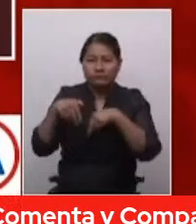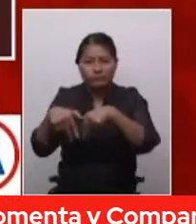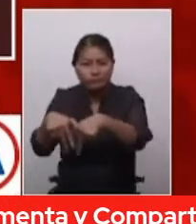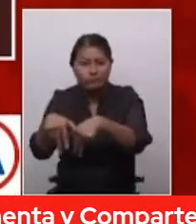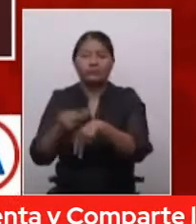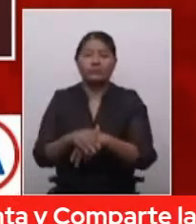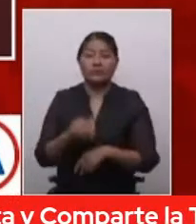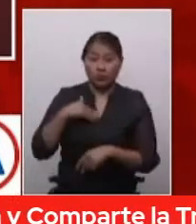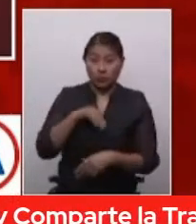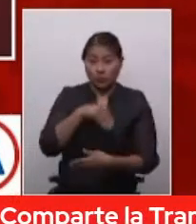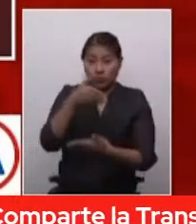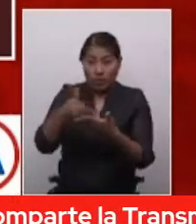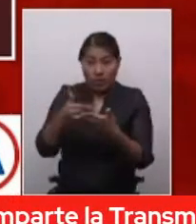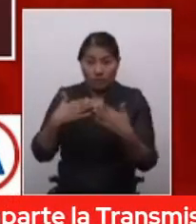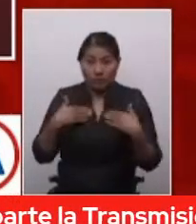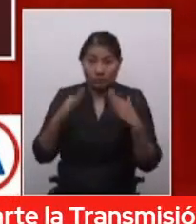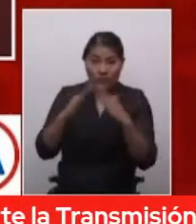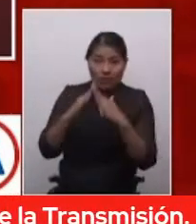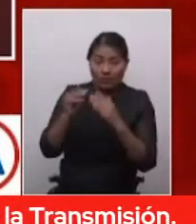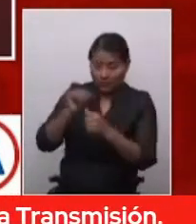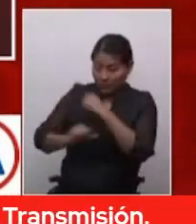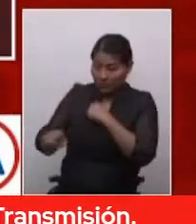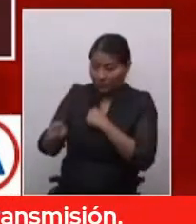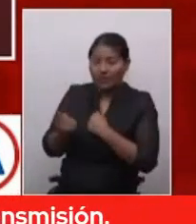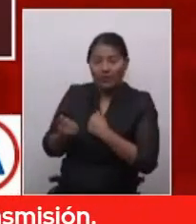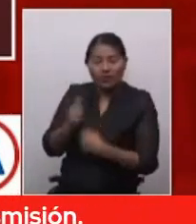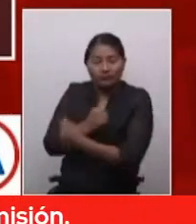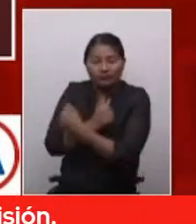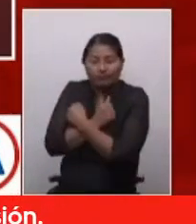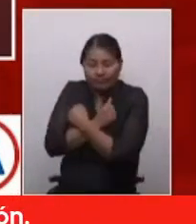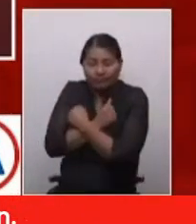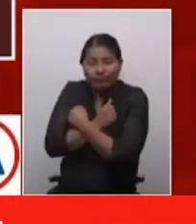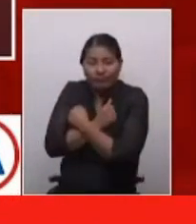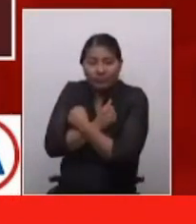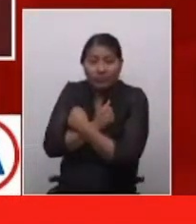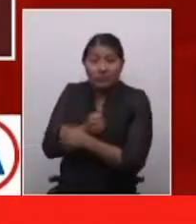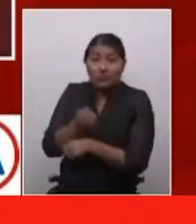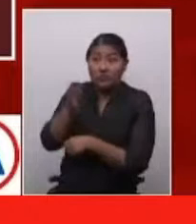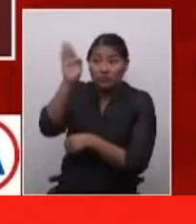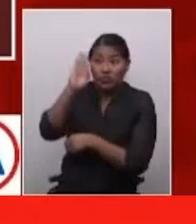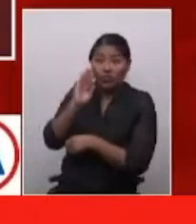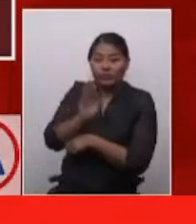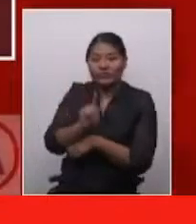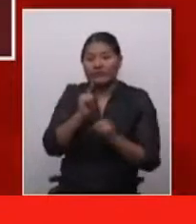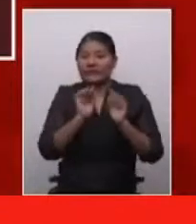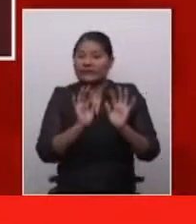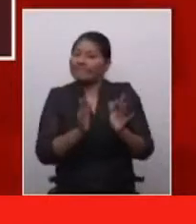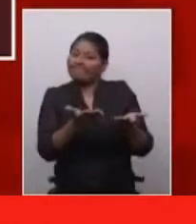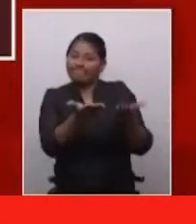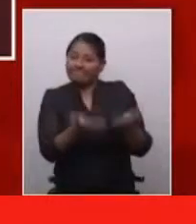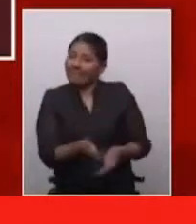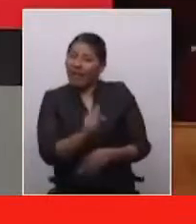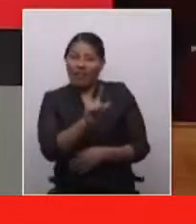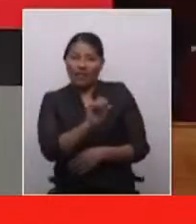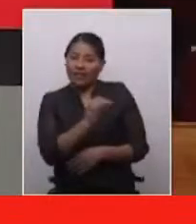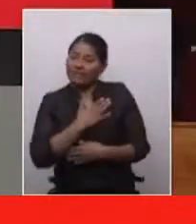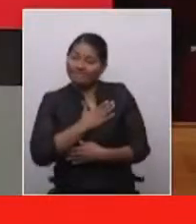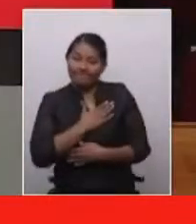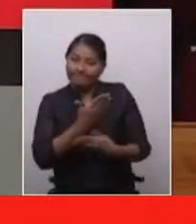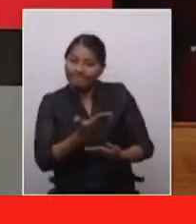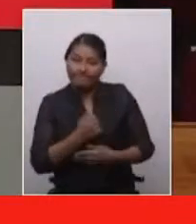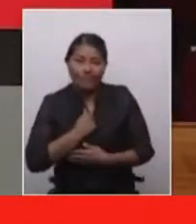a mi casa voy a ver a mi hijo, porque lo adoro, y que Dios se apiade del alma del señor Alegría. Muchas gracias.